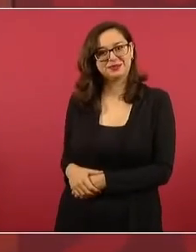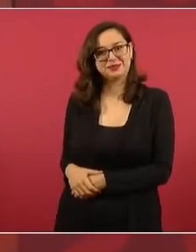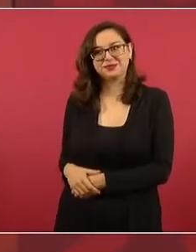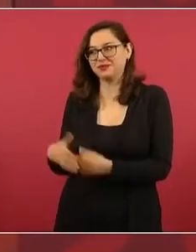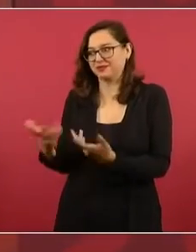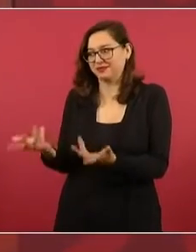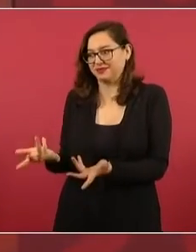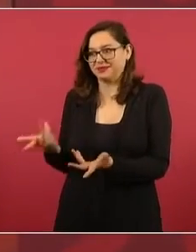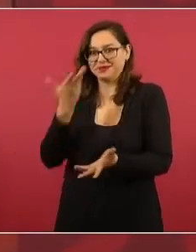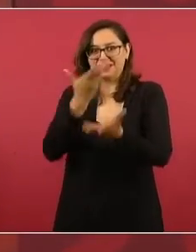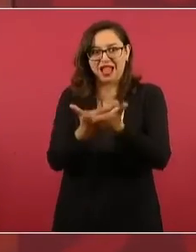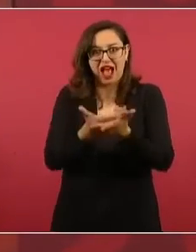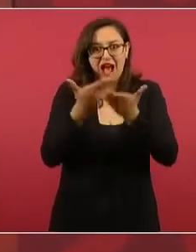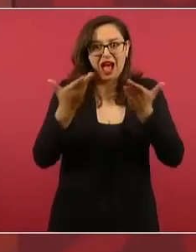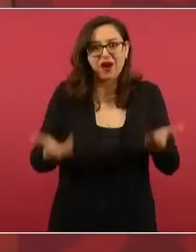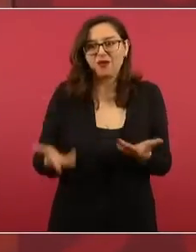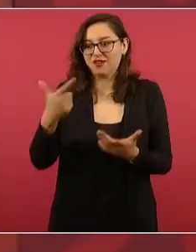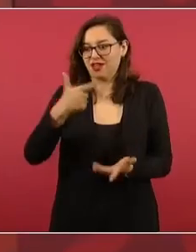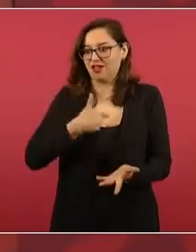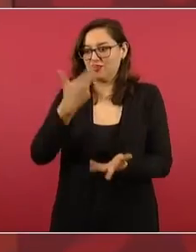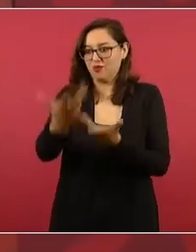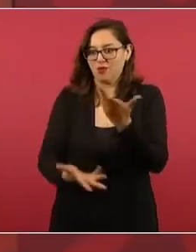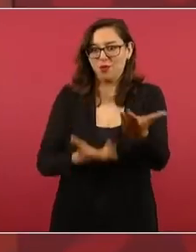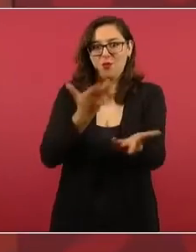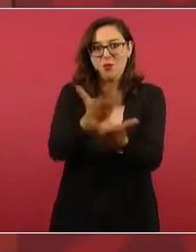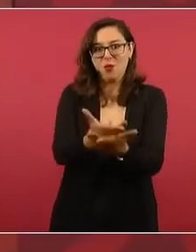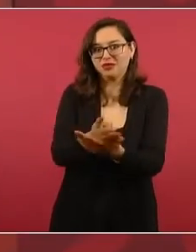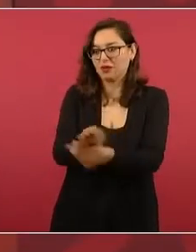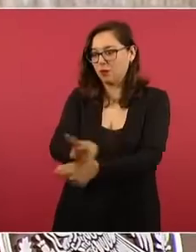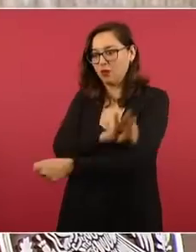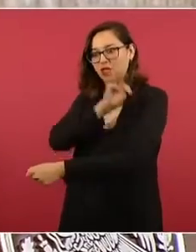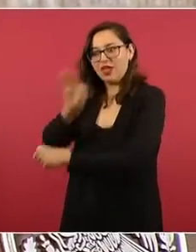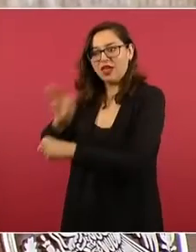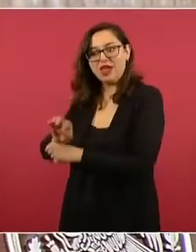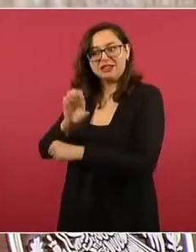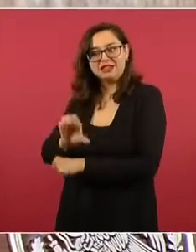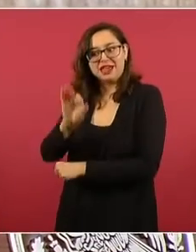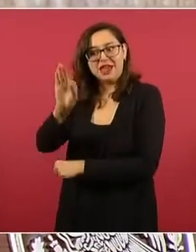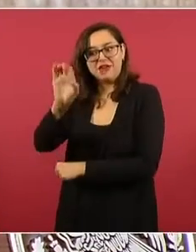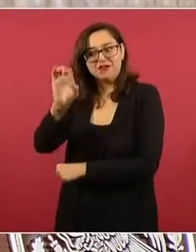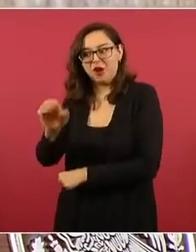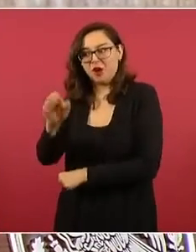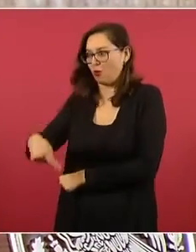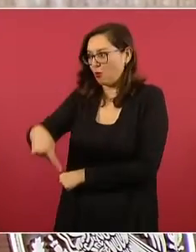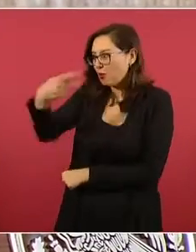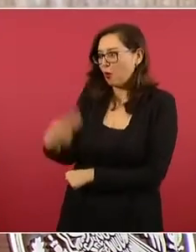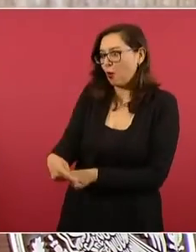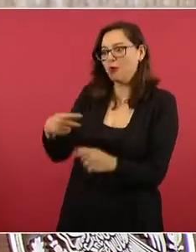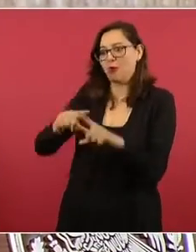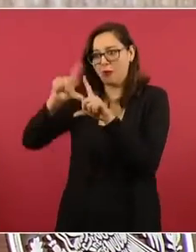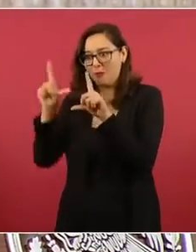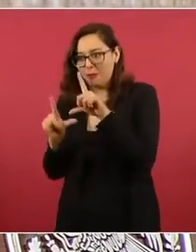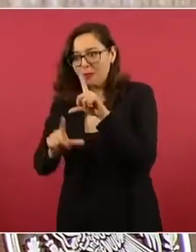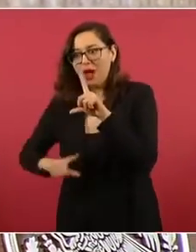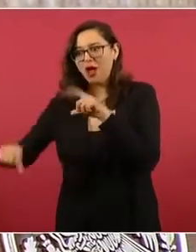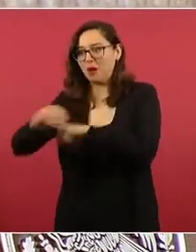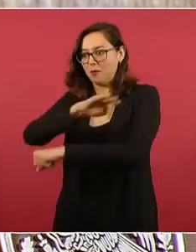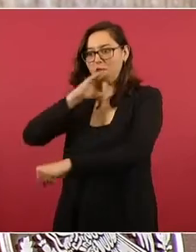era para fortalecer a la Comisión Federal de Electricidad, una empresa pública.